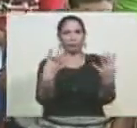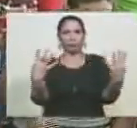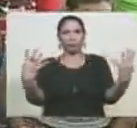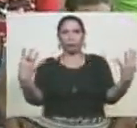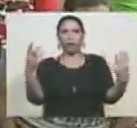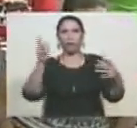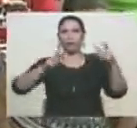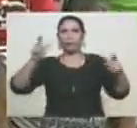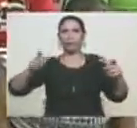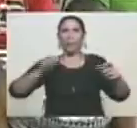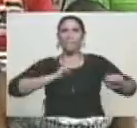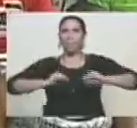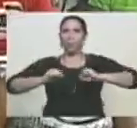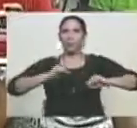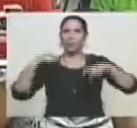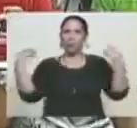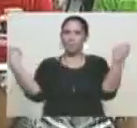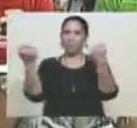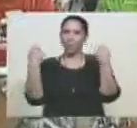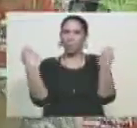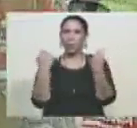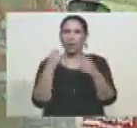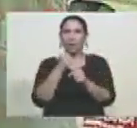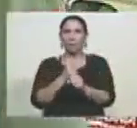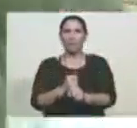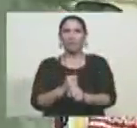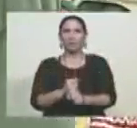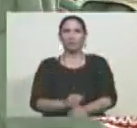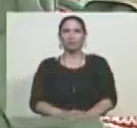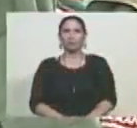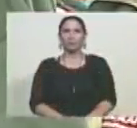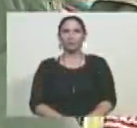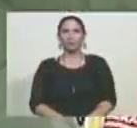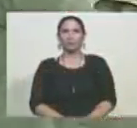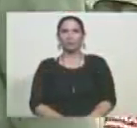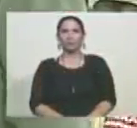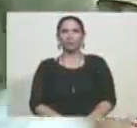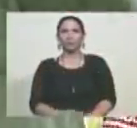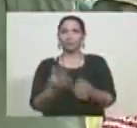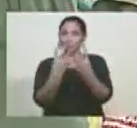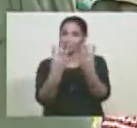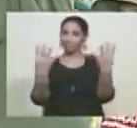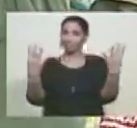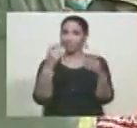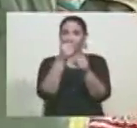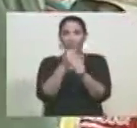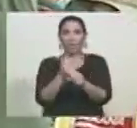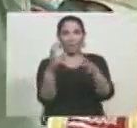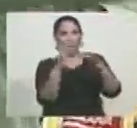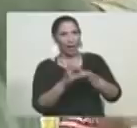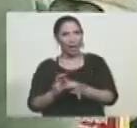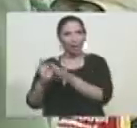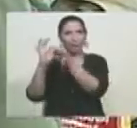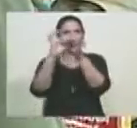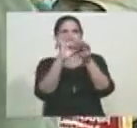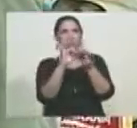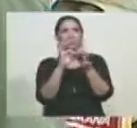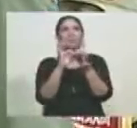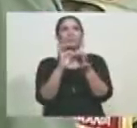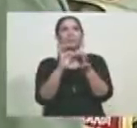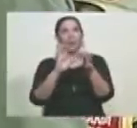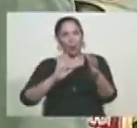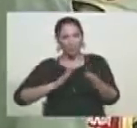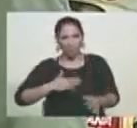esperando los movimientos populares. ¿Dónde están? Están esperando que nosotros articulemos para llegar y